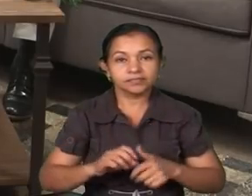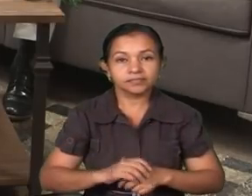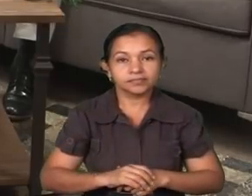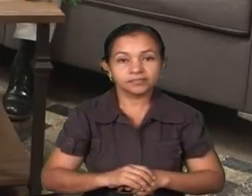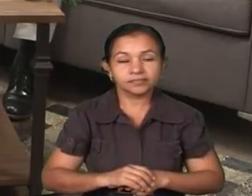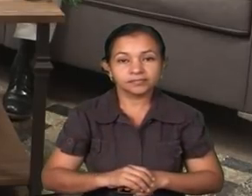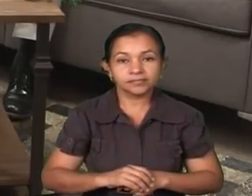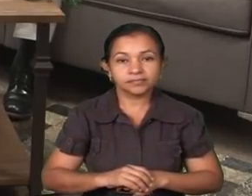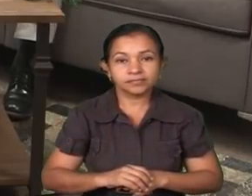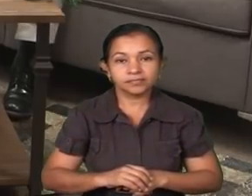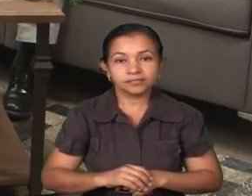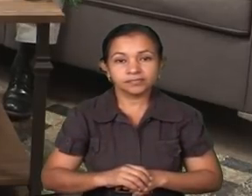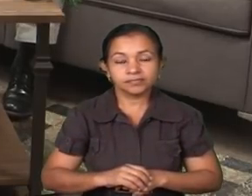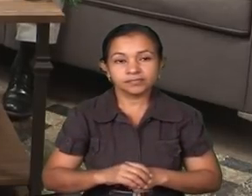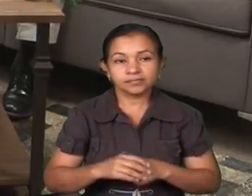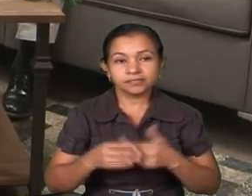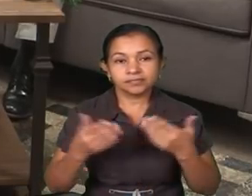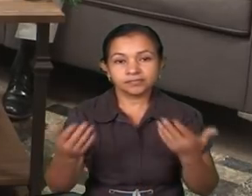Y,